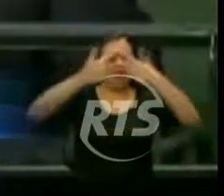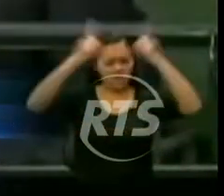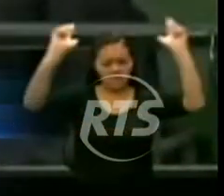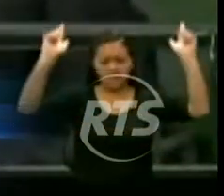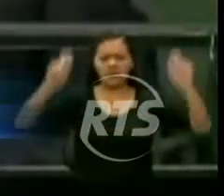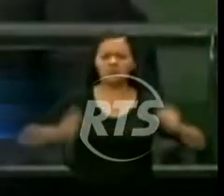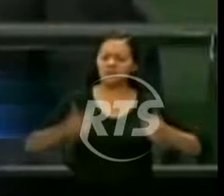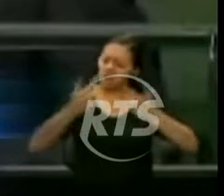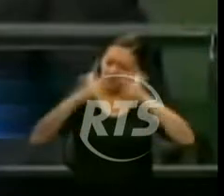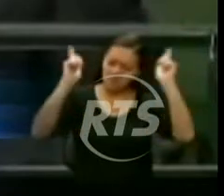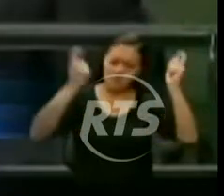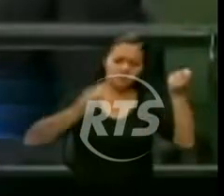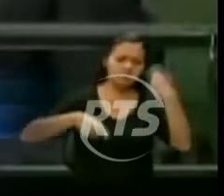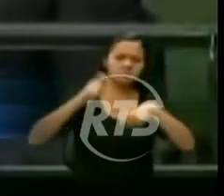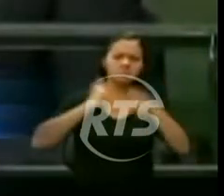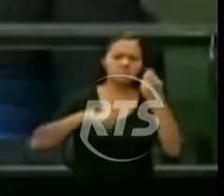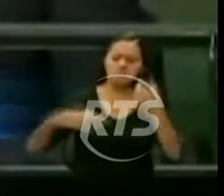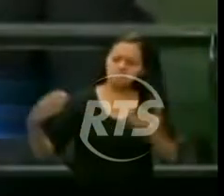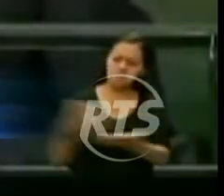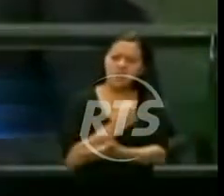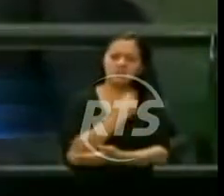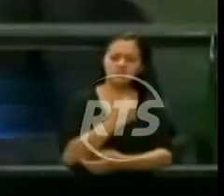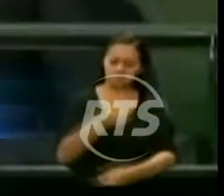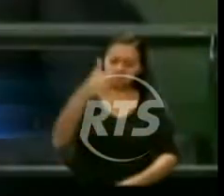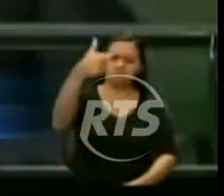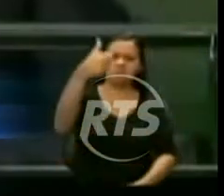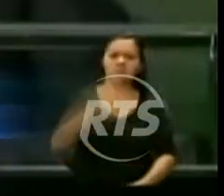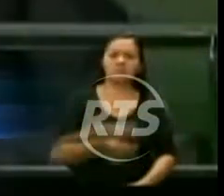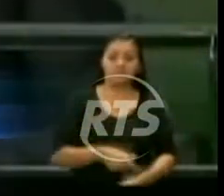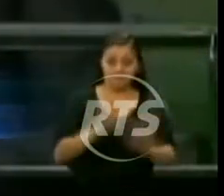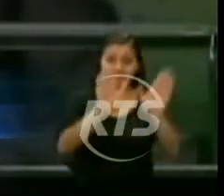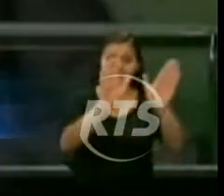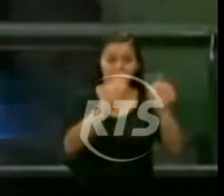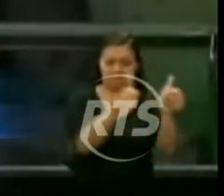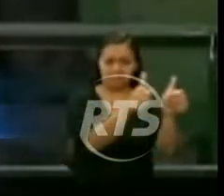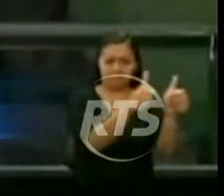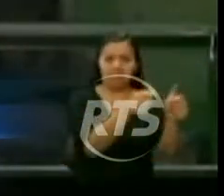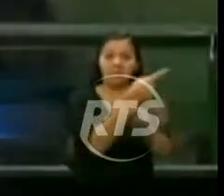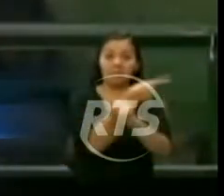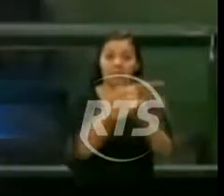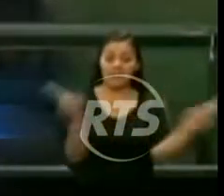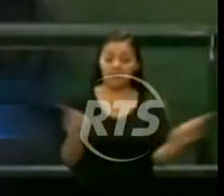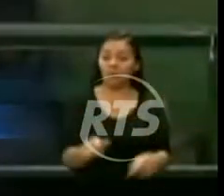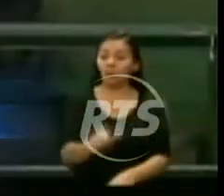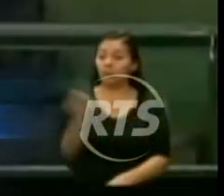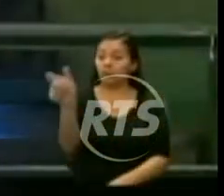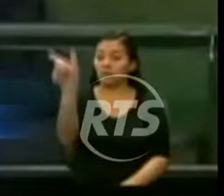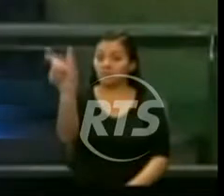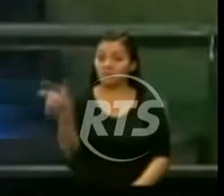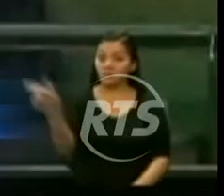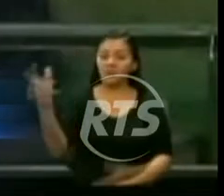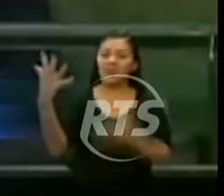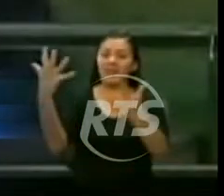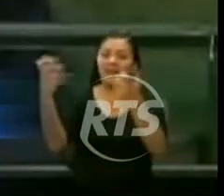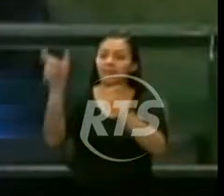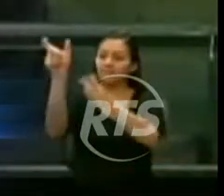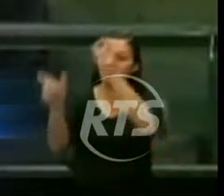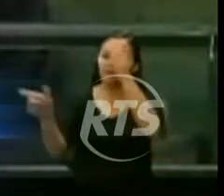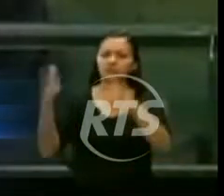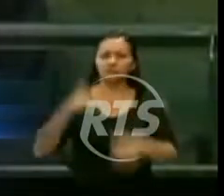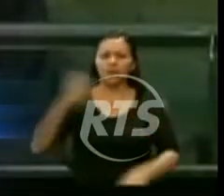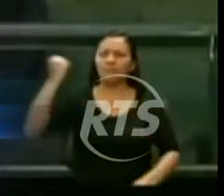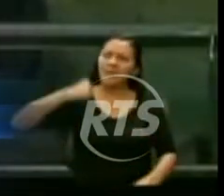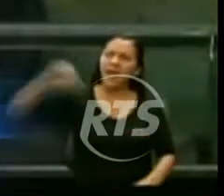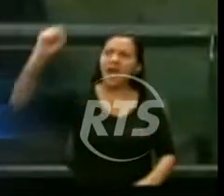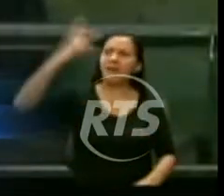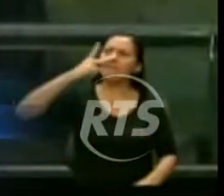máxima rentabilidad, pero por otro lado se penalice la libre circulación de personas